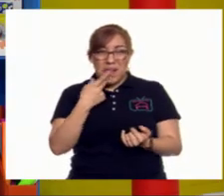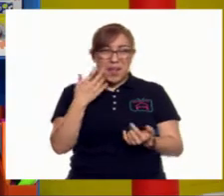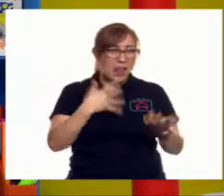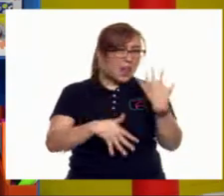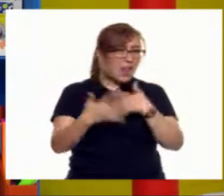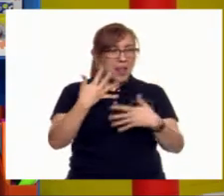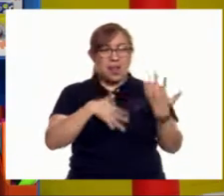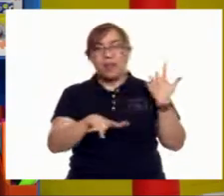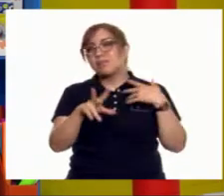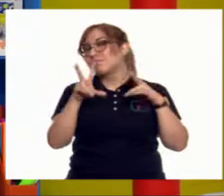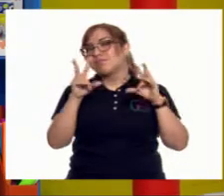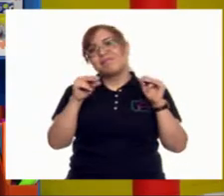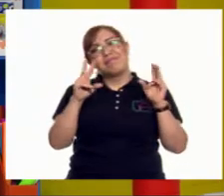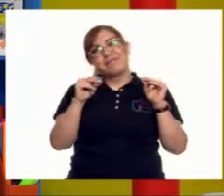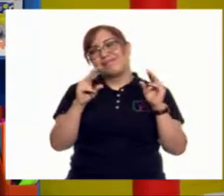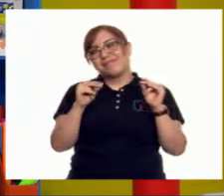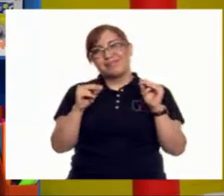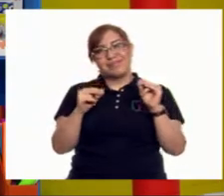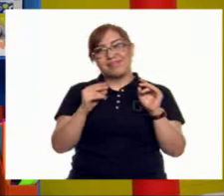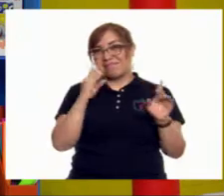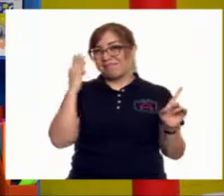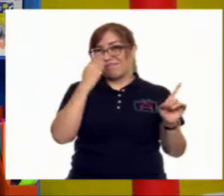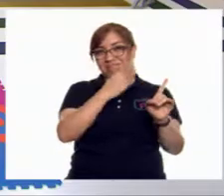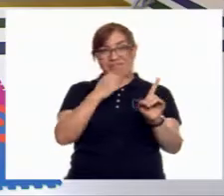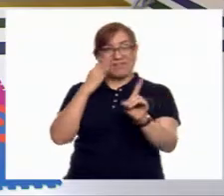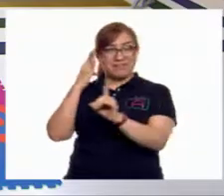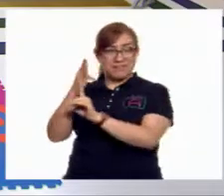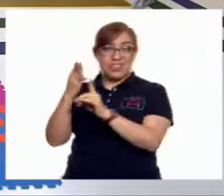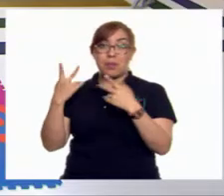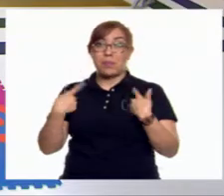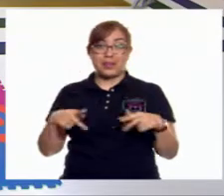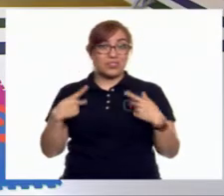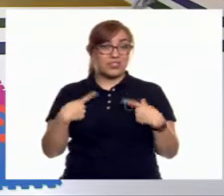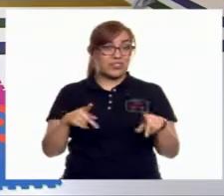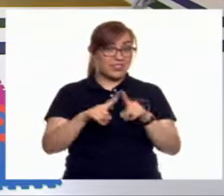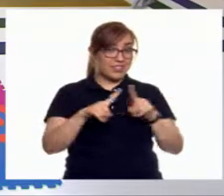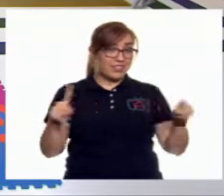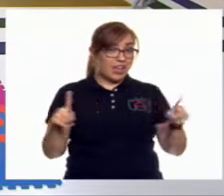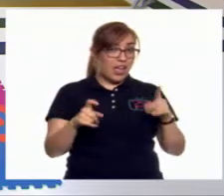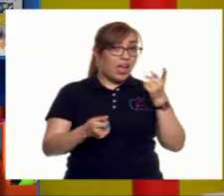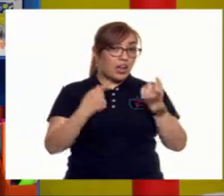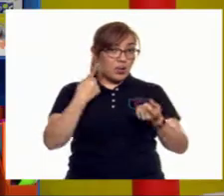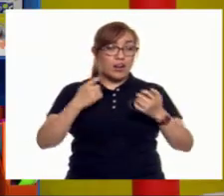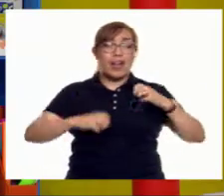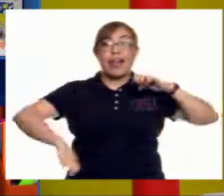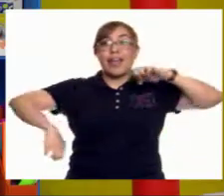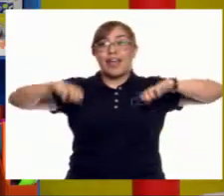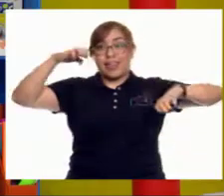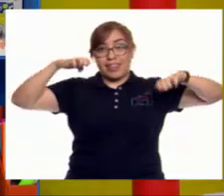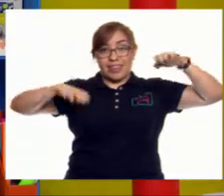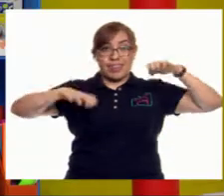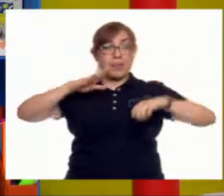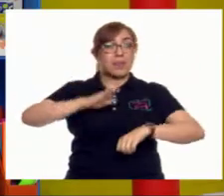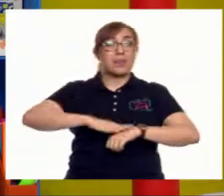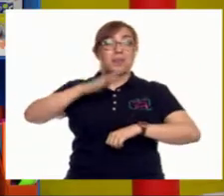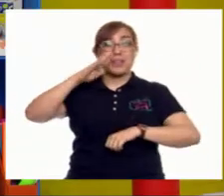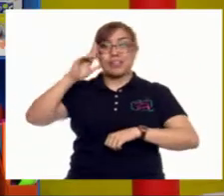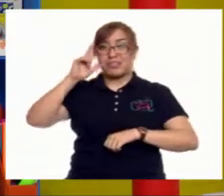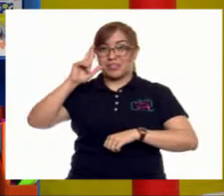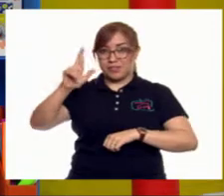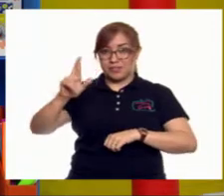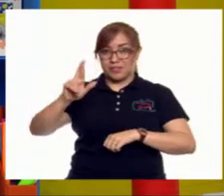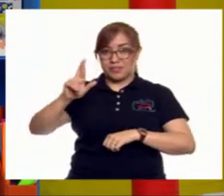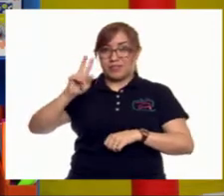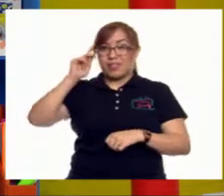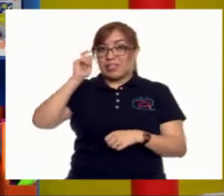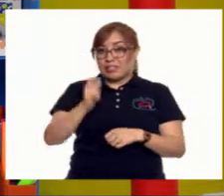misma, pero no nos vamos a dirigir igual porque hay personas más grandes a las que les tenemos respeto. Y no es que a los niños de nuestra